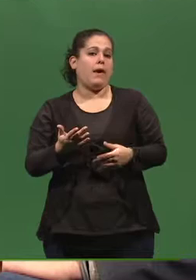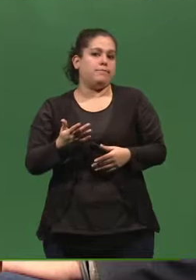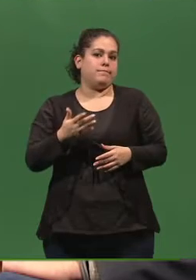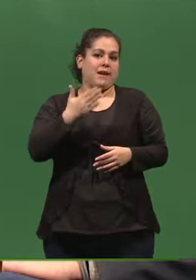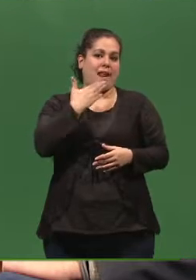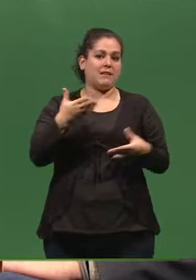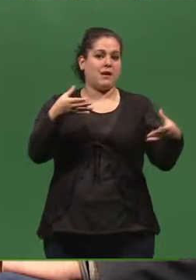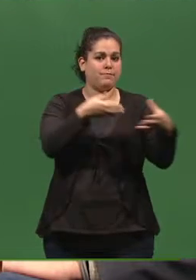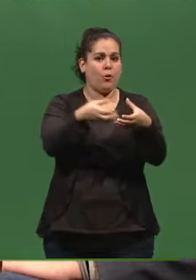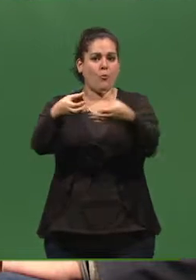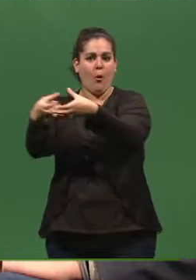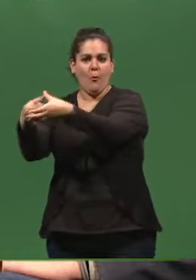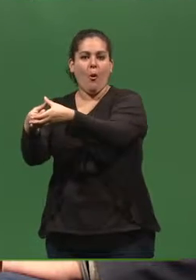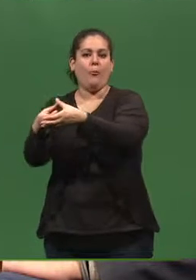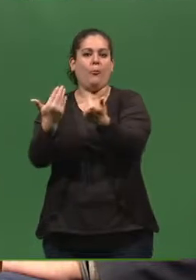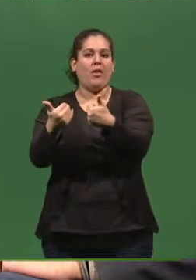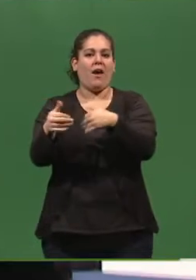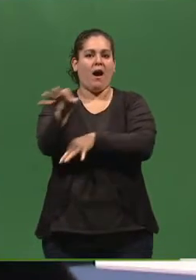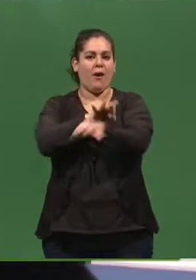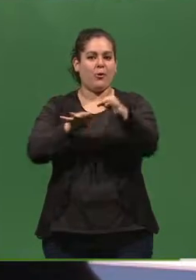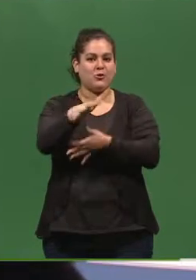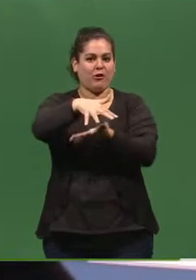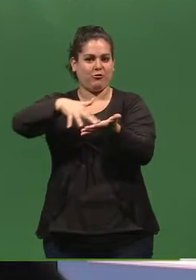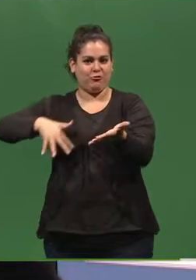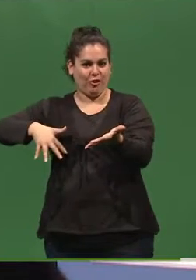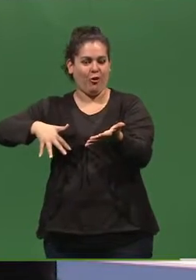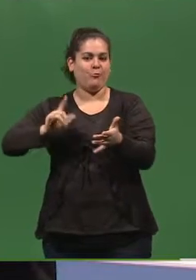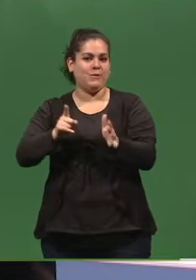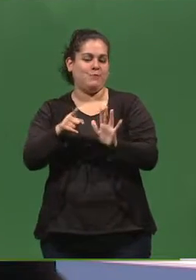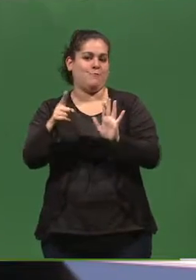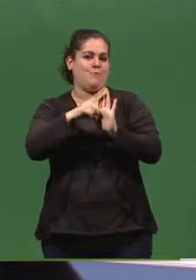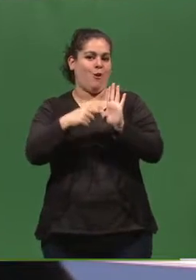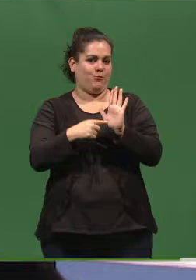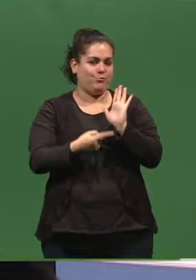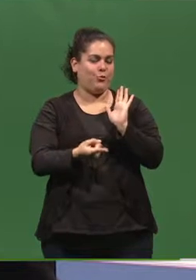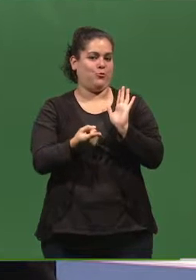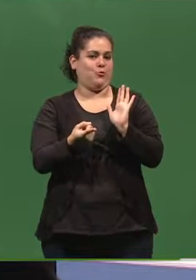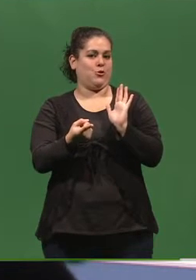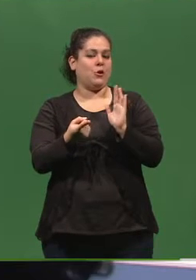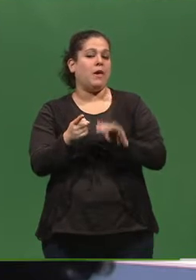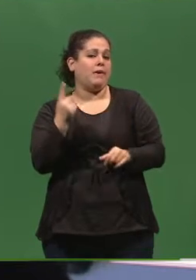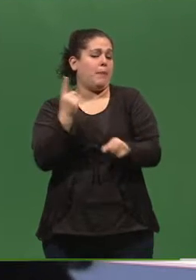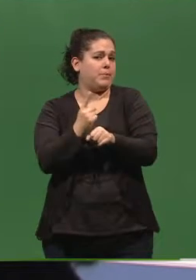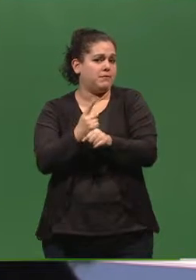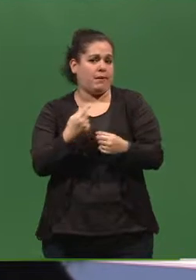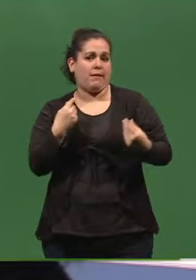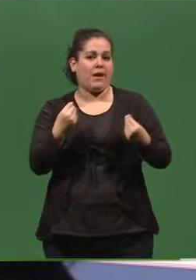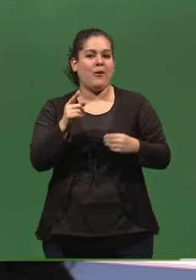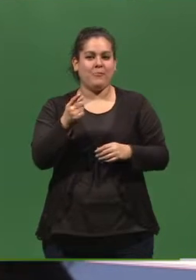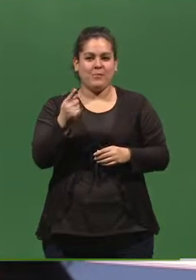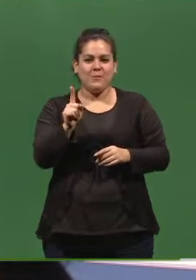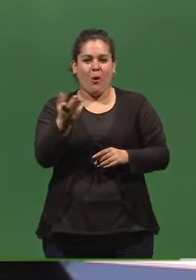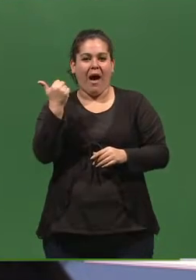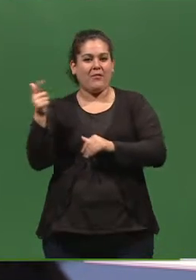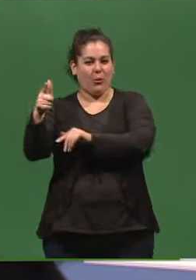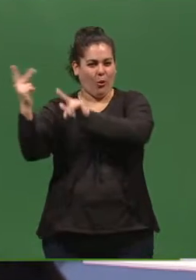hizo posible esta perspectiva, esta mirada que está plasmada en el proyecto, y que principalmente, bueno, un poco vos lo habías